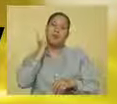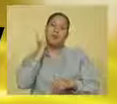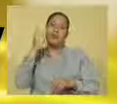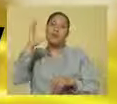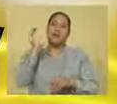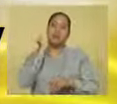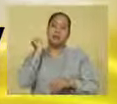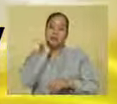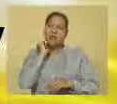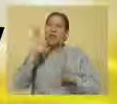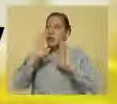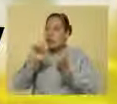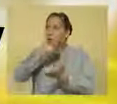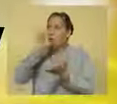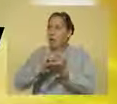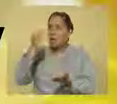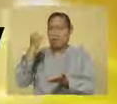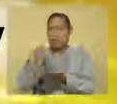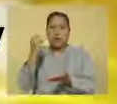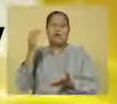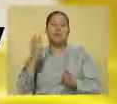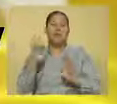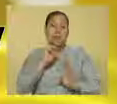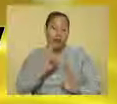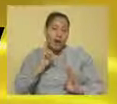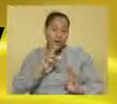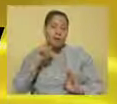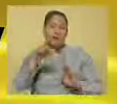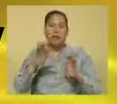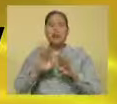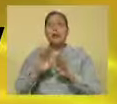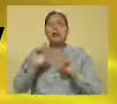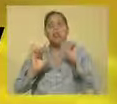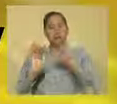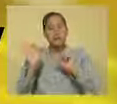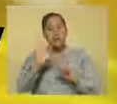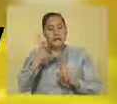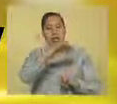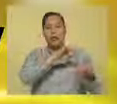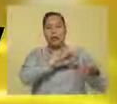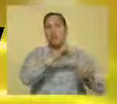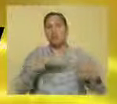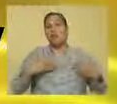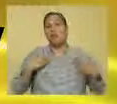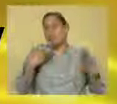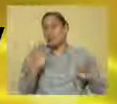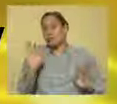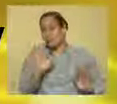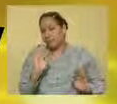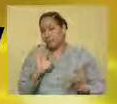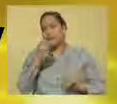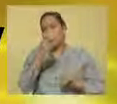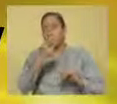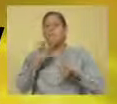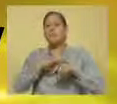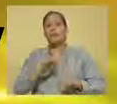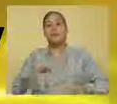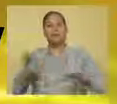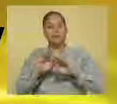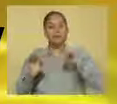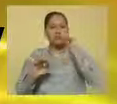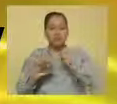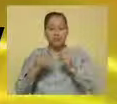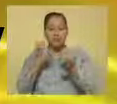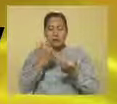antes posible. Esto generará algunas medidas de confianza y por el otro lado es importante que